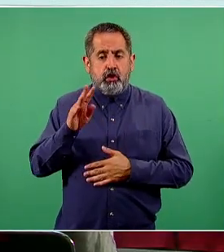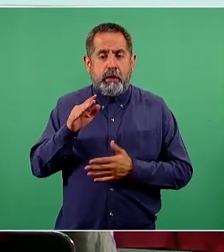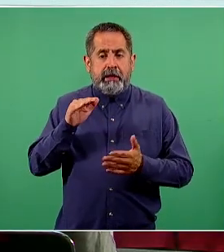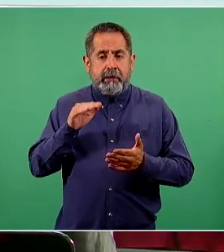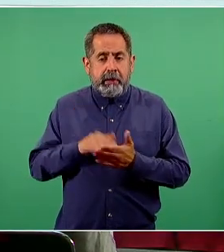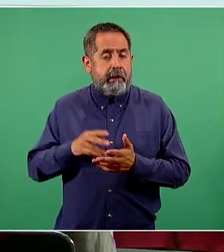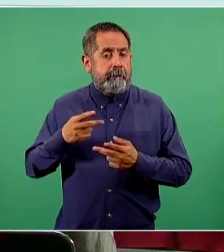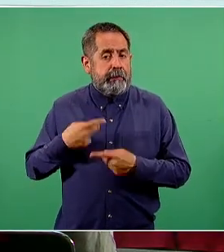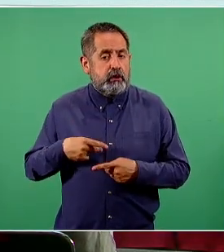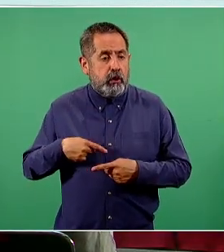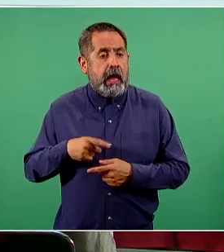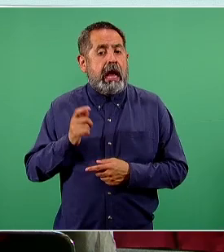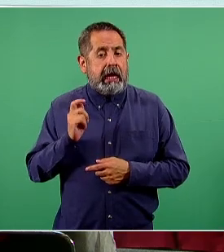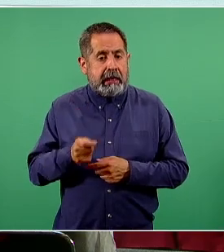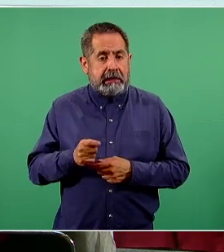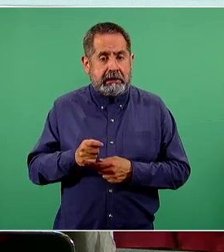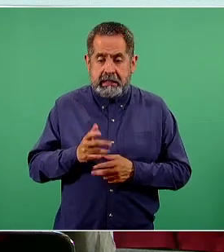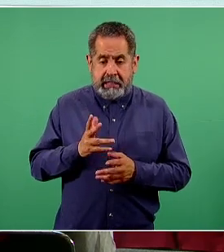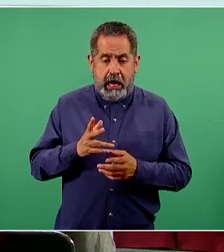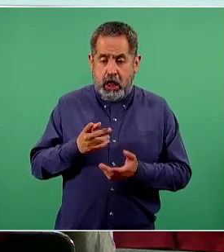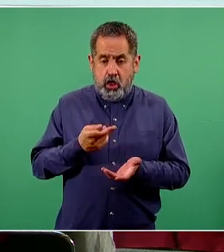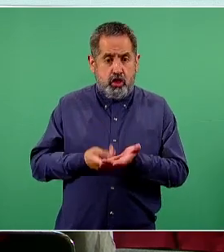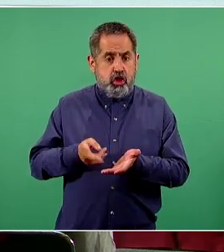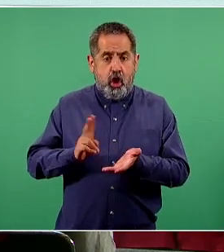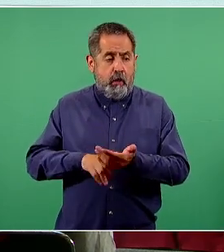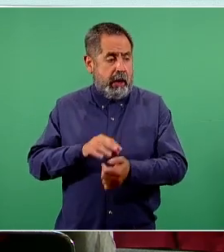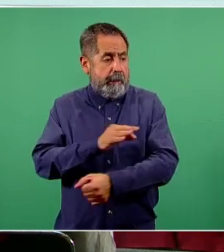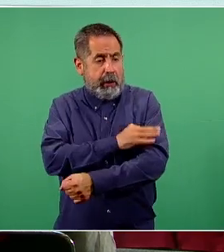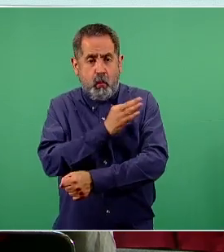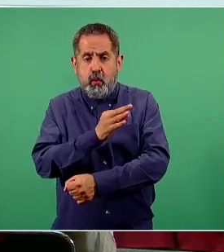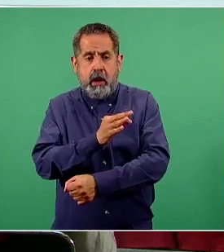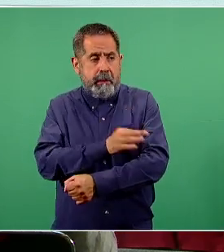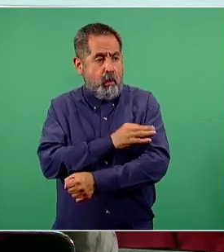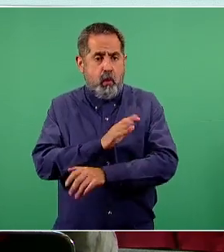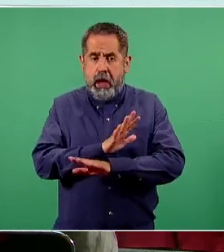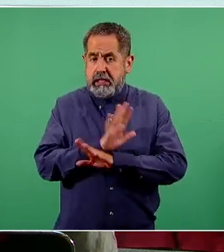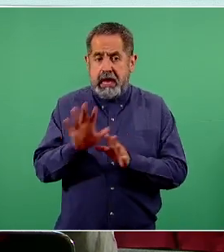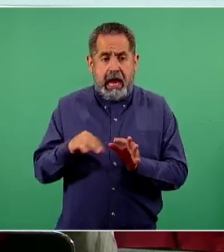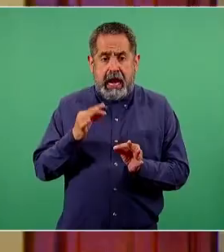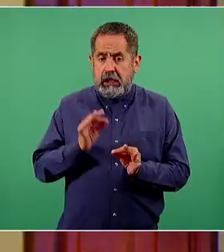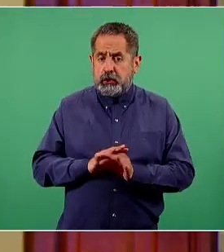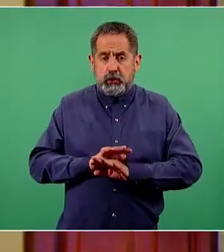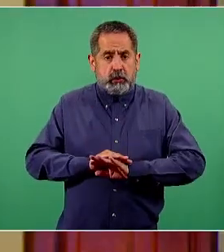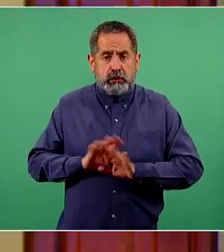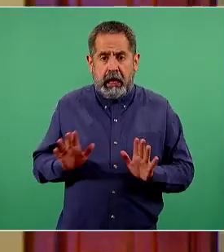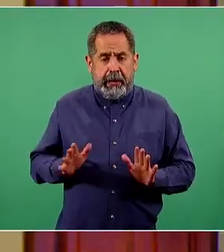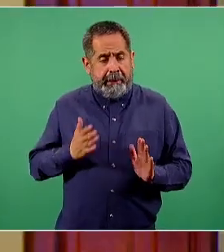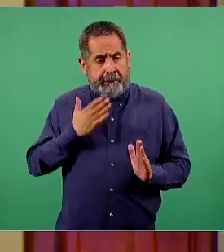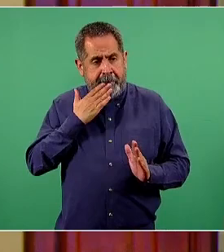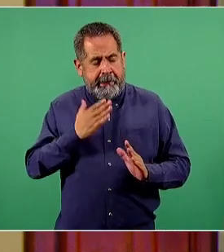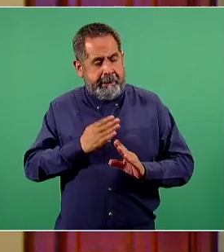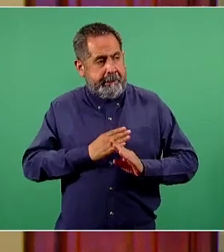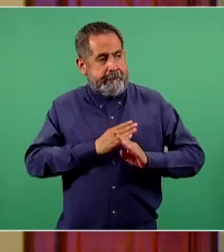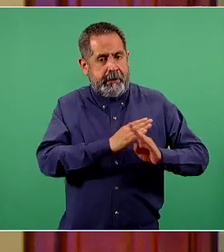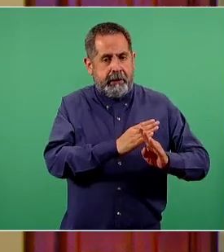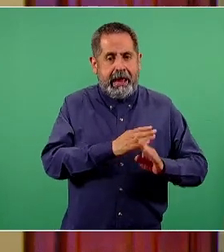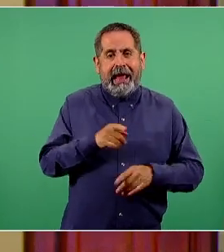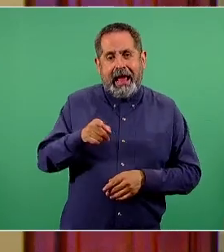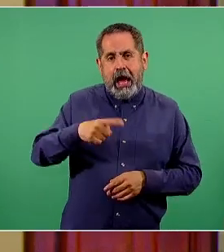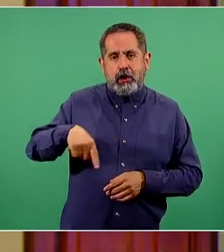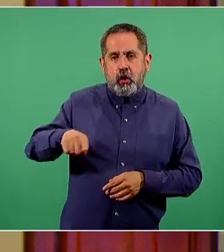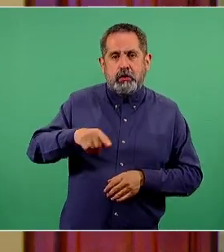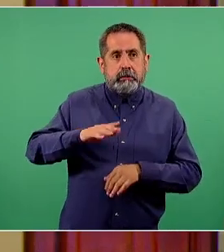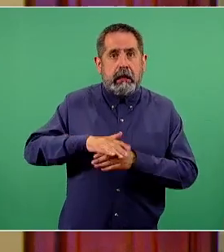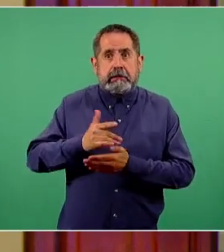6.390.000 personas que al tener esquemas completos de vacunación, pues obviamente tenemos toda la expectativa que ya no tengan que pasar por